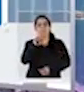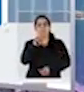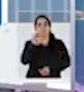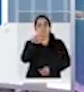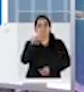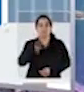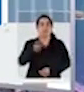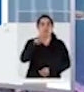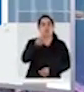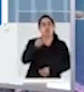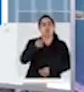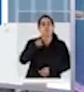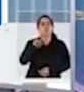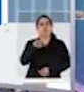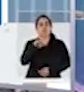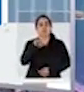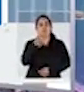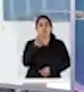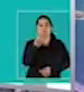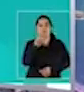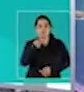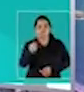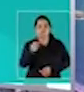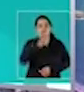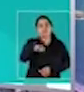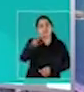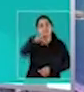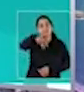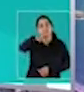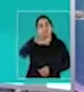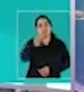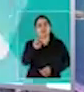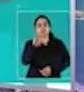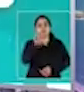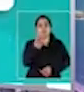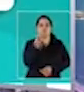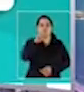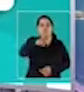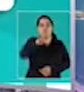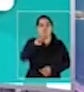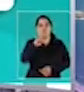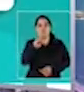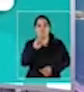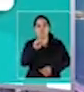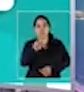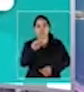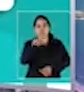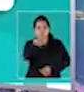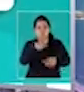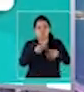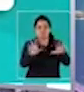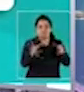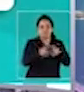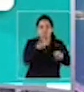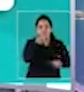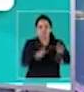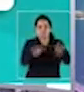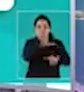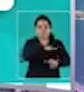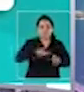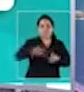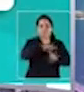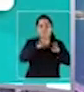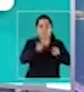vacuna fundamentalmente es la estrategia que tenemos, hermano, nuestra mejor arma que tenemos, ¿verdad?, para combatir. Pero sí también